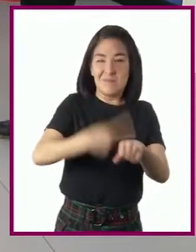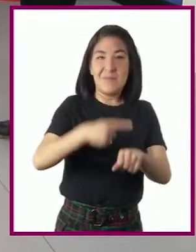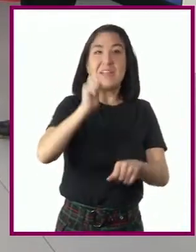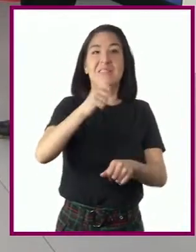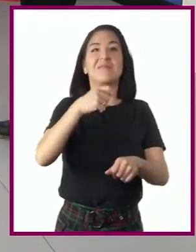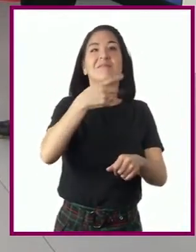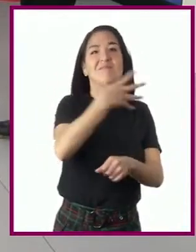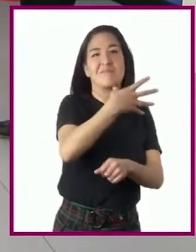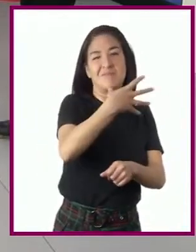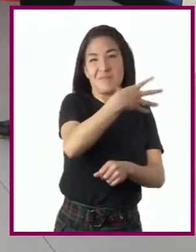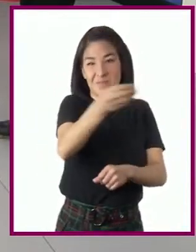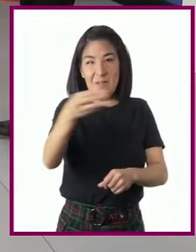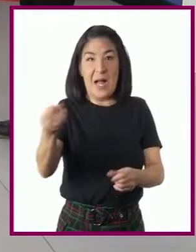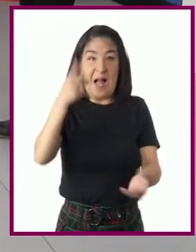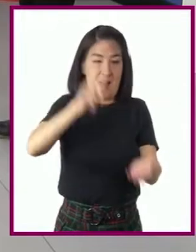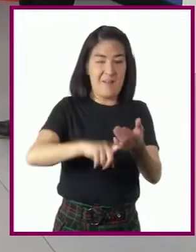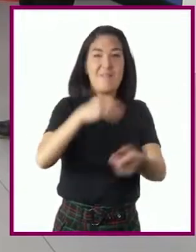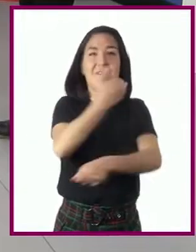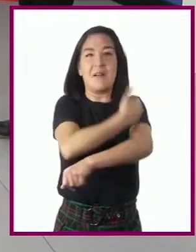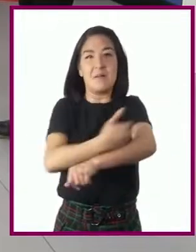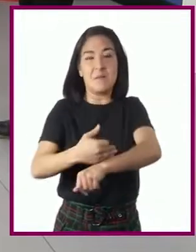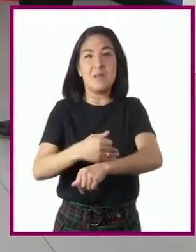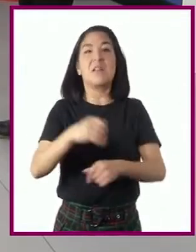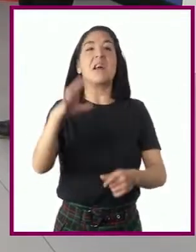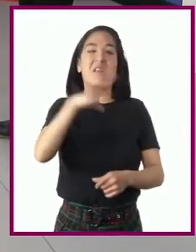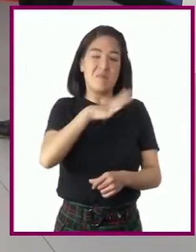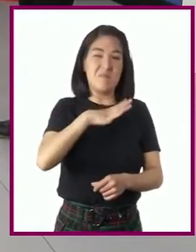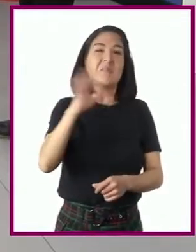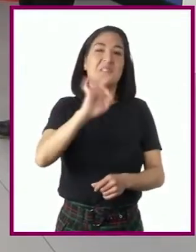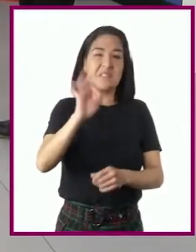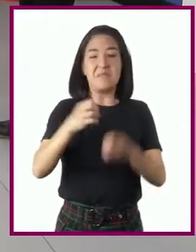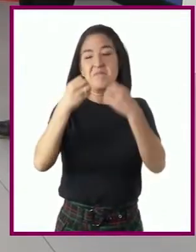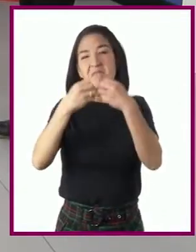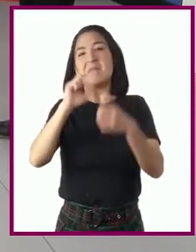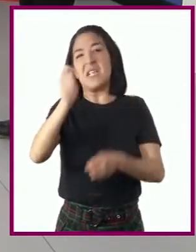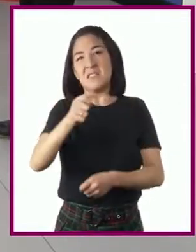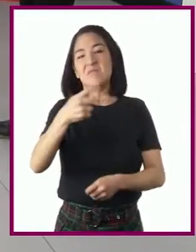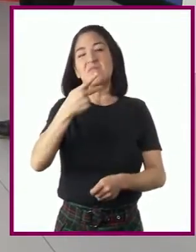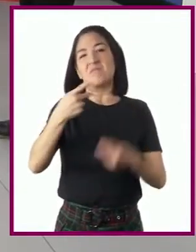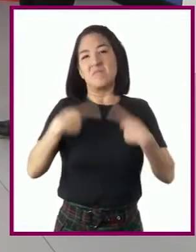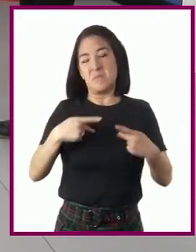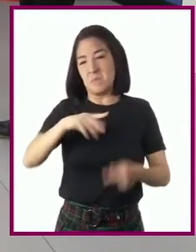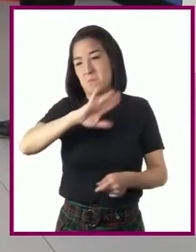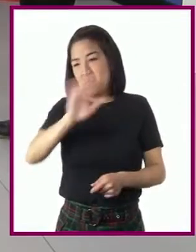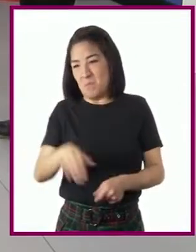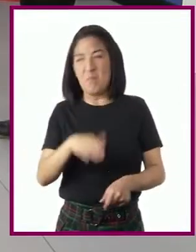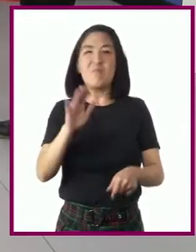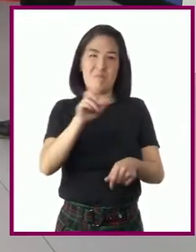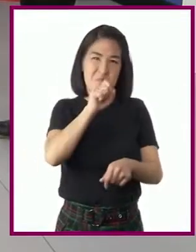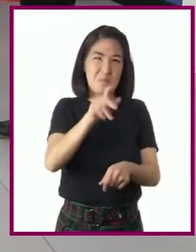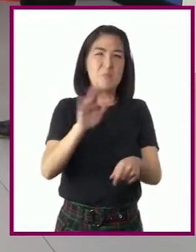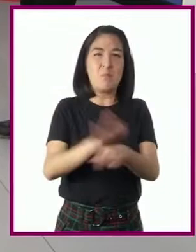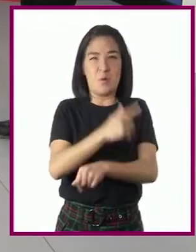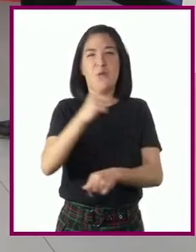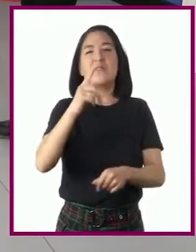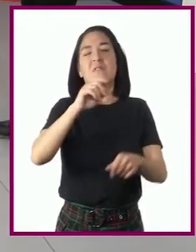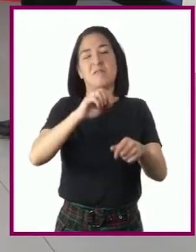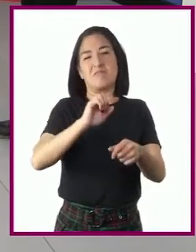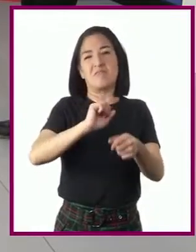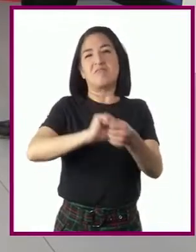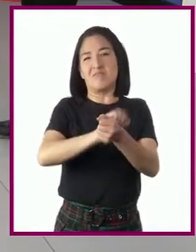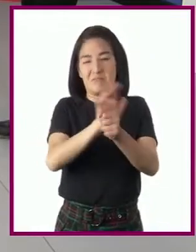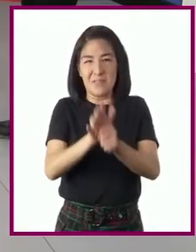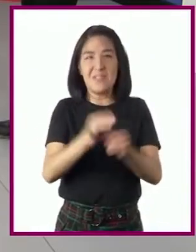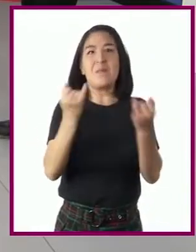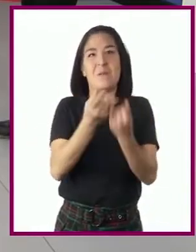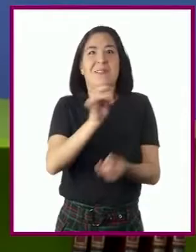familia e incluso haber padecido la pérdida de alguien cercano, lo cual le suma miedo y ansiedad a la situación, ya de por sí